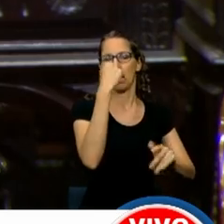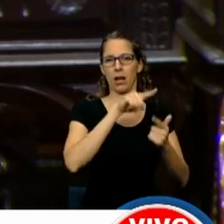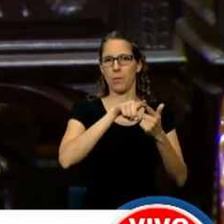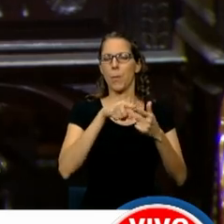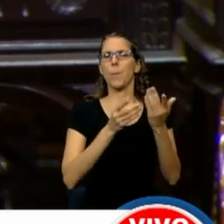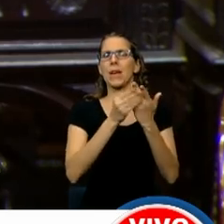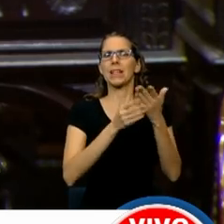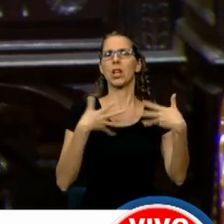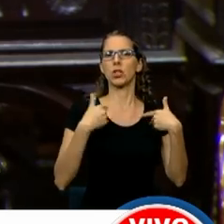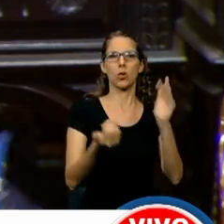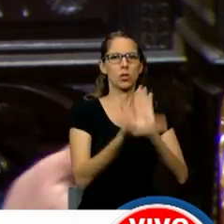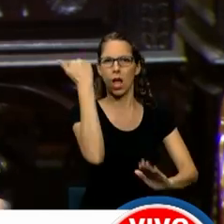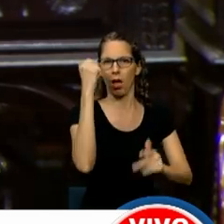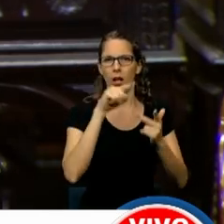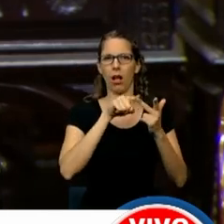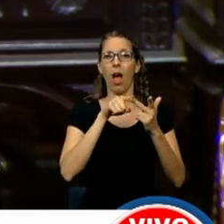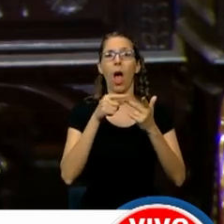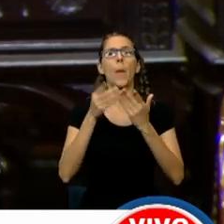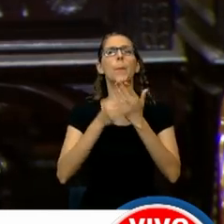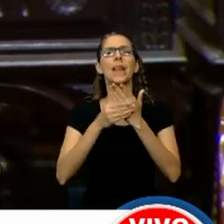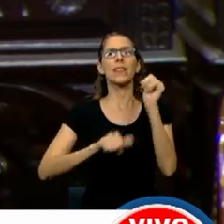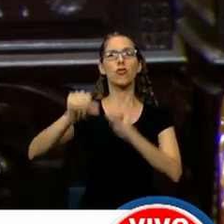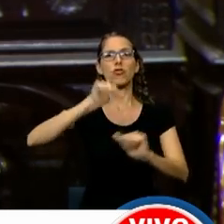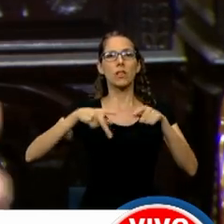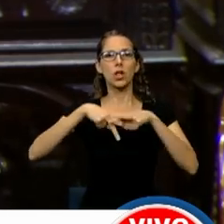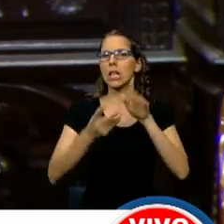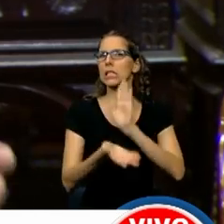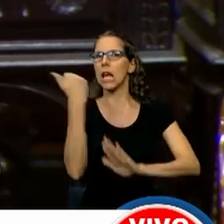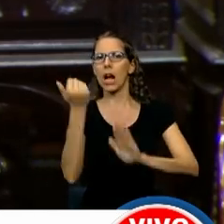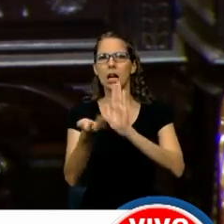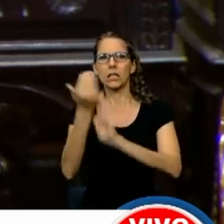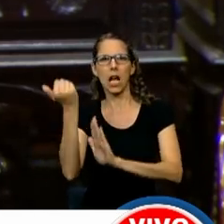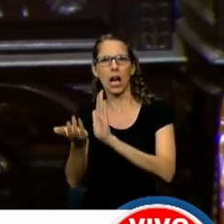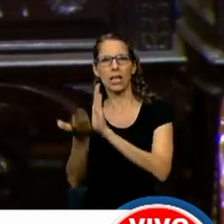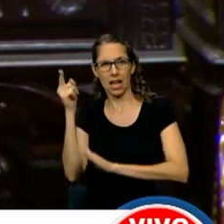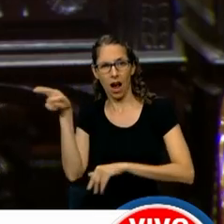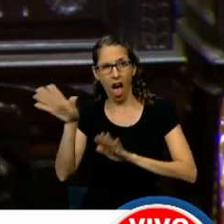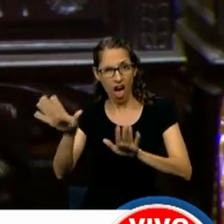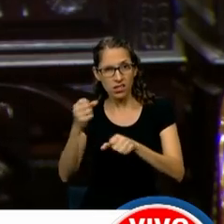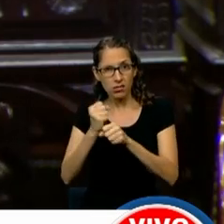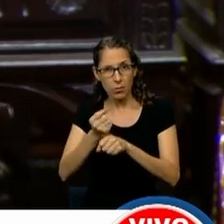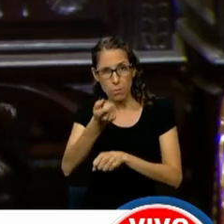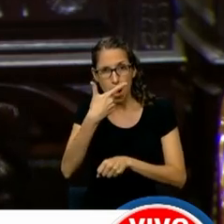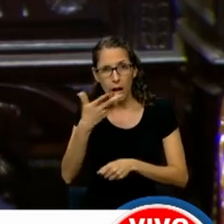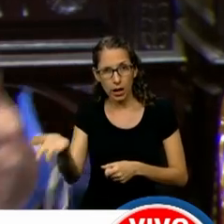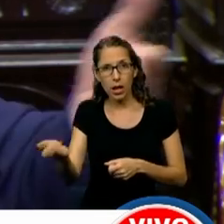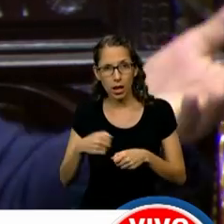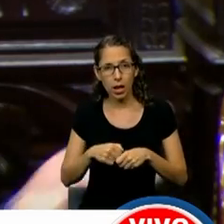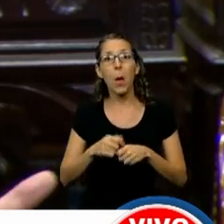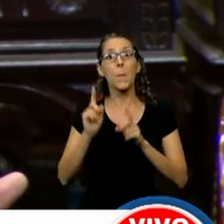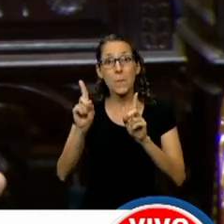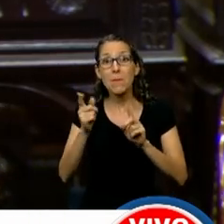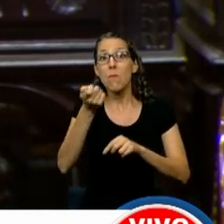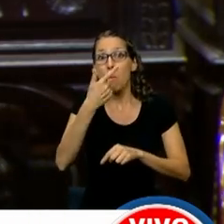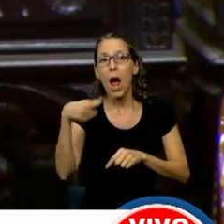salud el ministerio de ciencia y tecnología eso fue lo que hizo mauricio macri al que usted